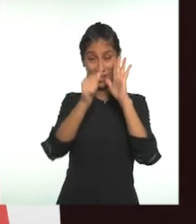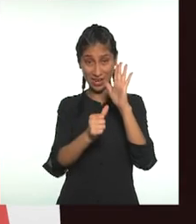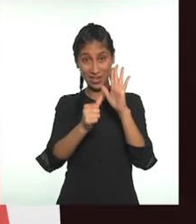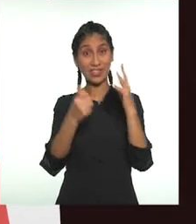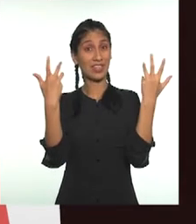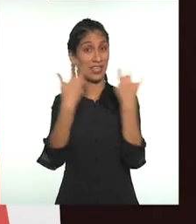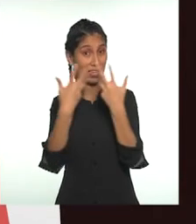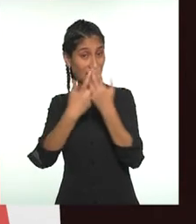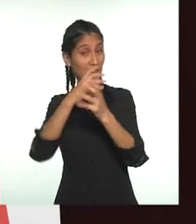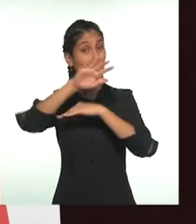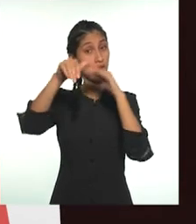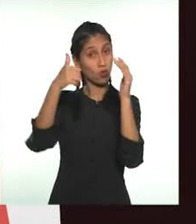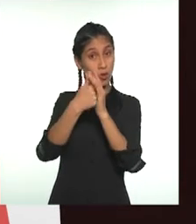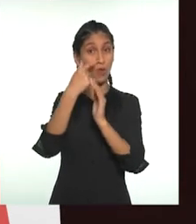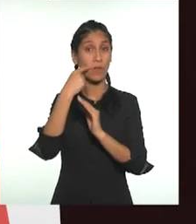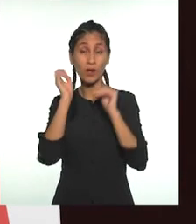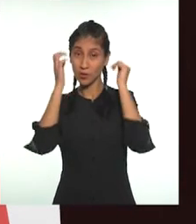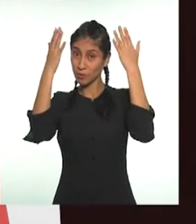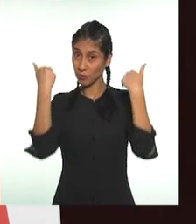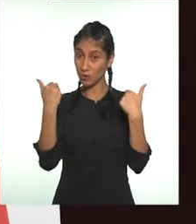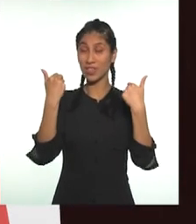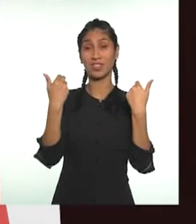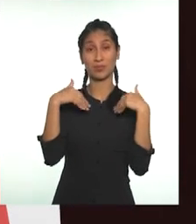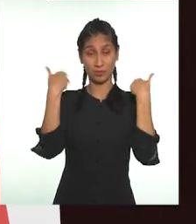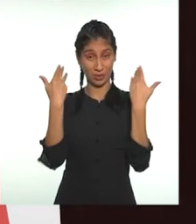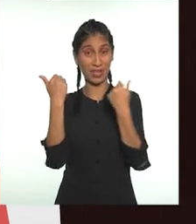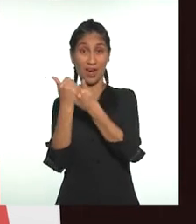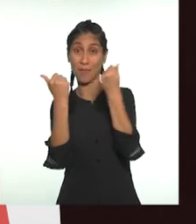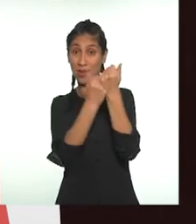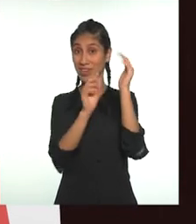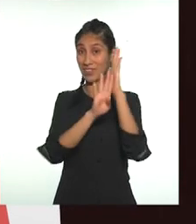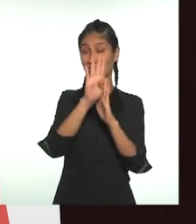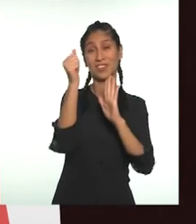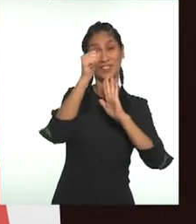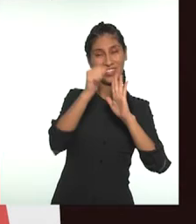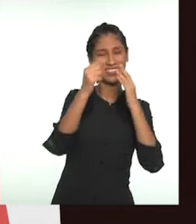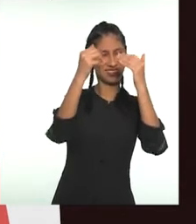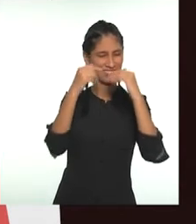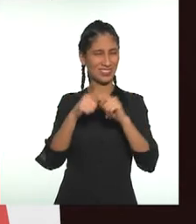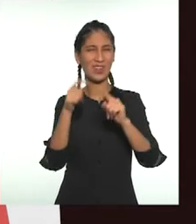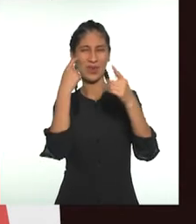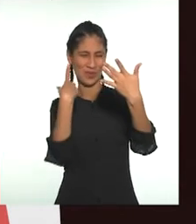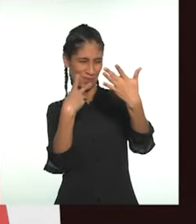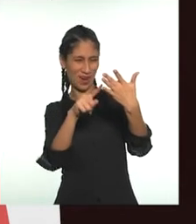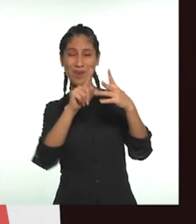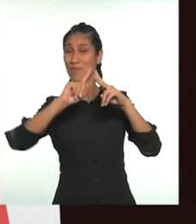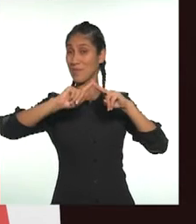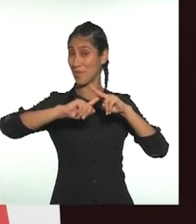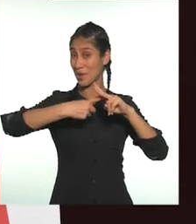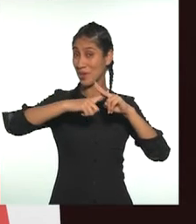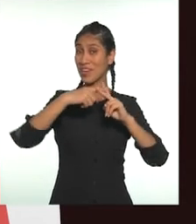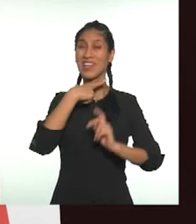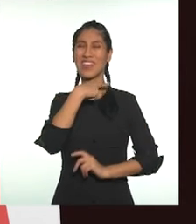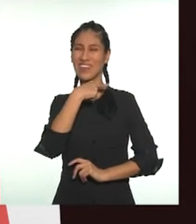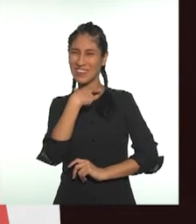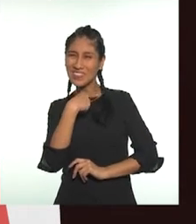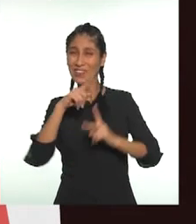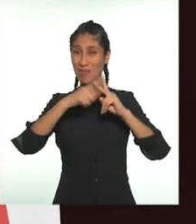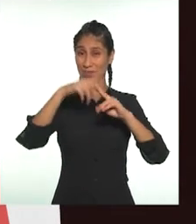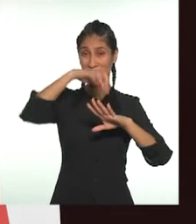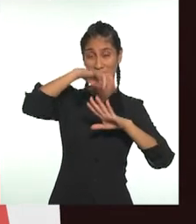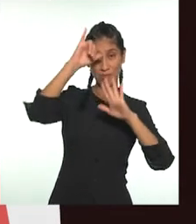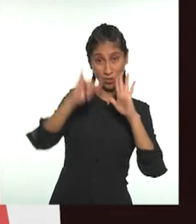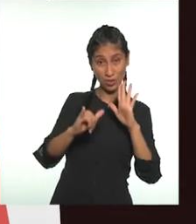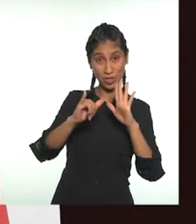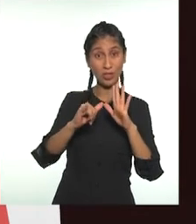y a todos, ciudadanas y ciudadanos. Me encantó empezar el proyecto En el Perú del Bicentenario, los mejores equipos